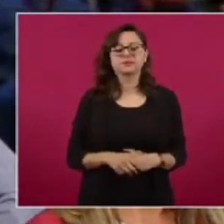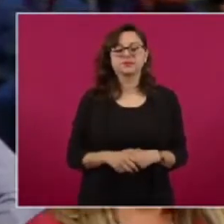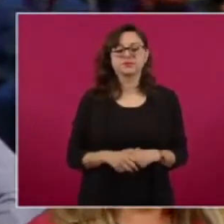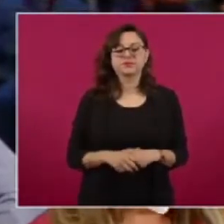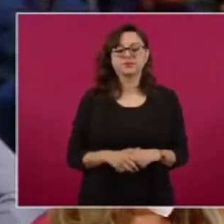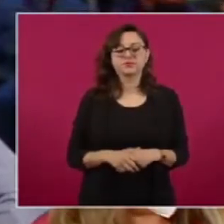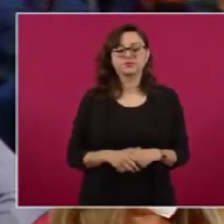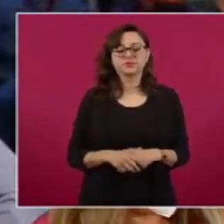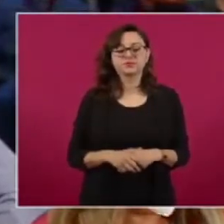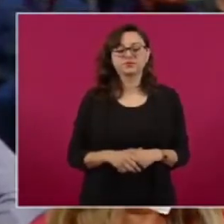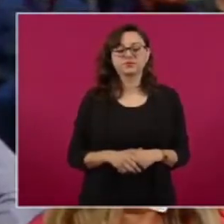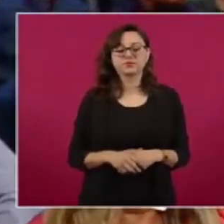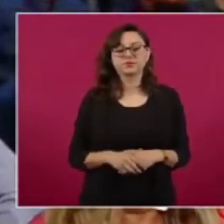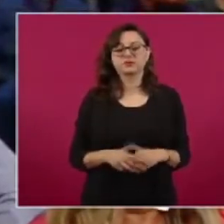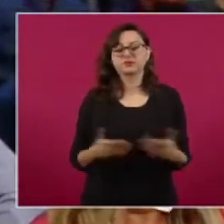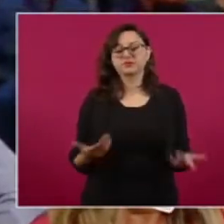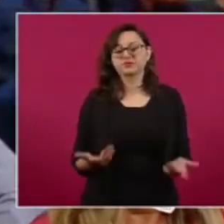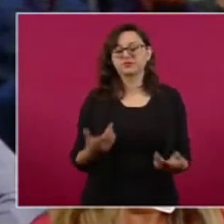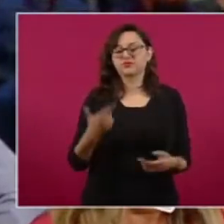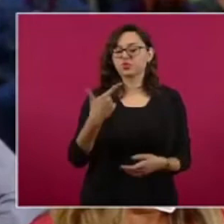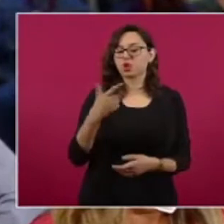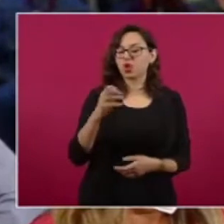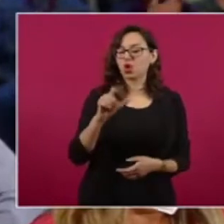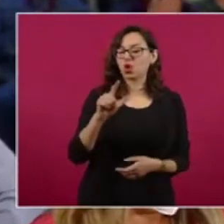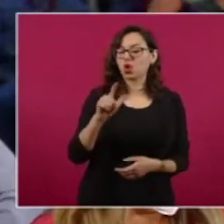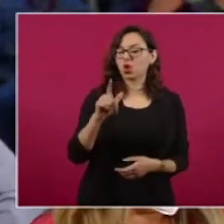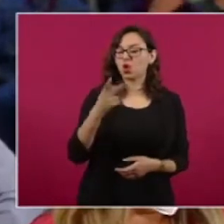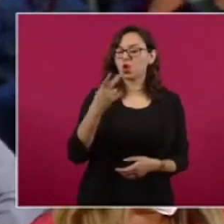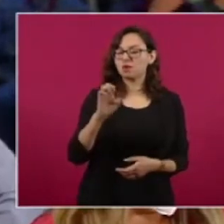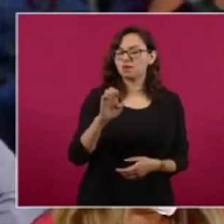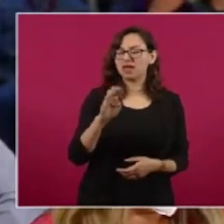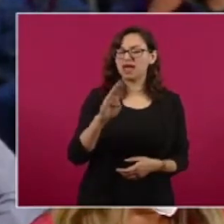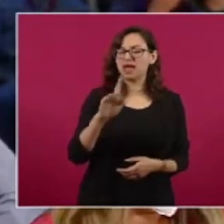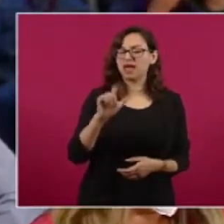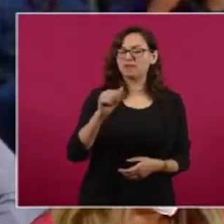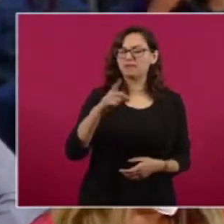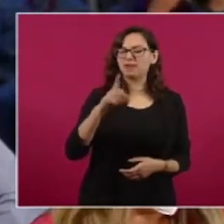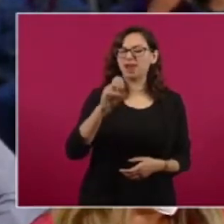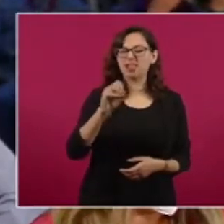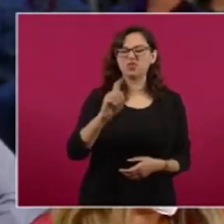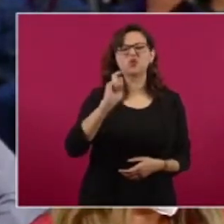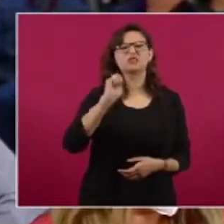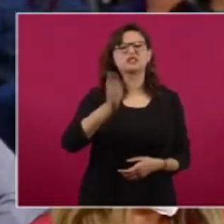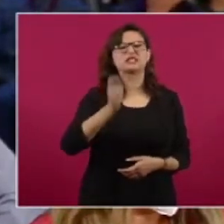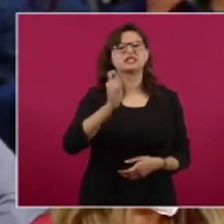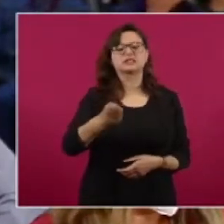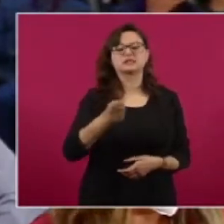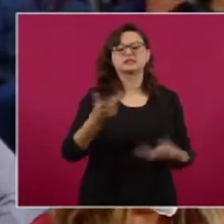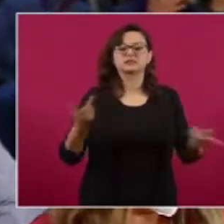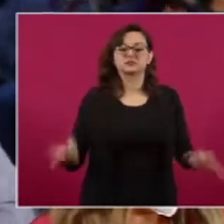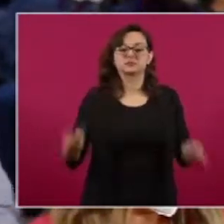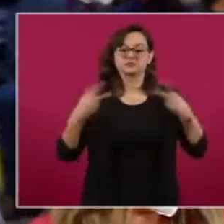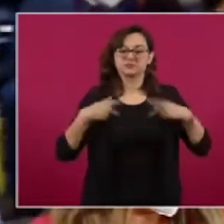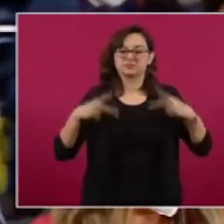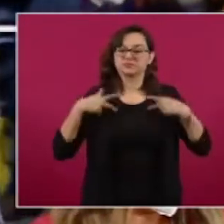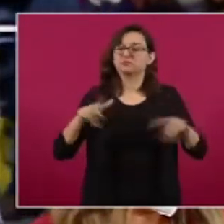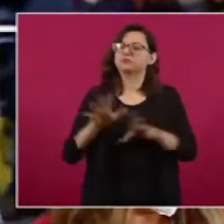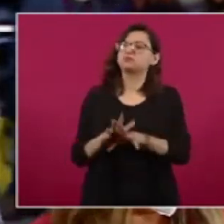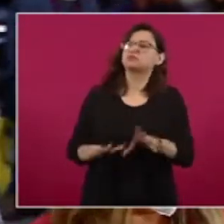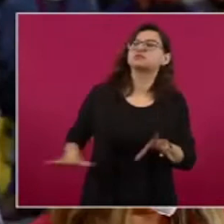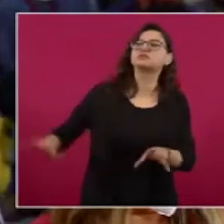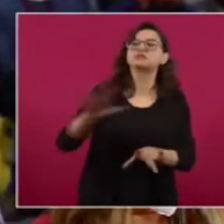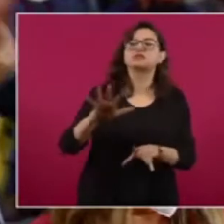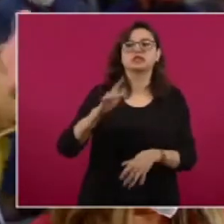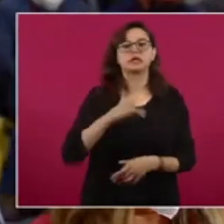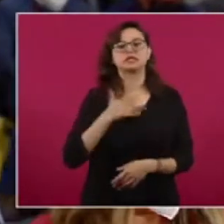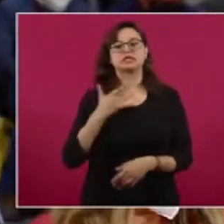golpe blando se llama el descontento social. Hemos hecho una investigación en el Sentinela Informa en varios municipios que